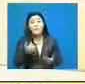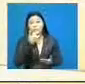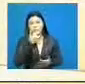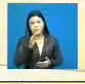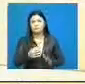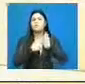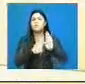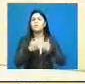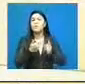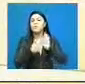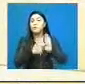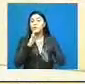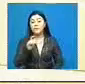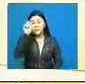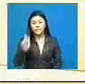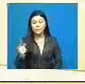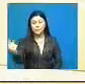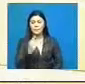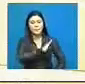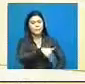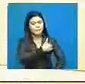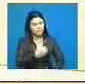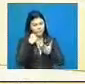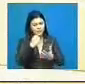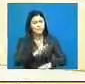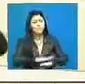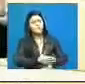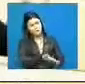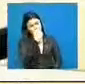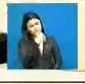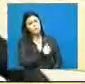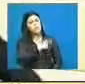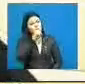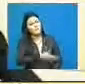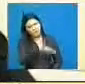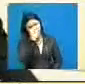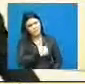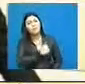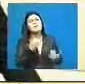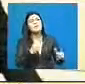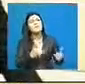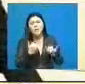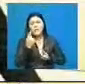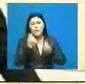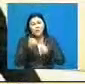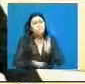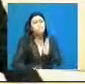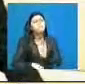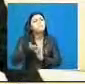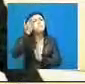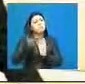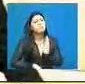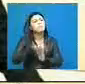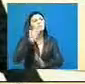citar al ministro de Hacienda diciendo que de buenas a primeras la economía va a crecer, va a pasar de